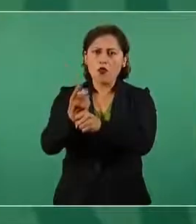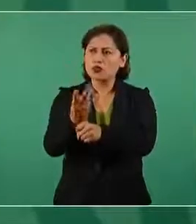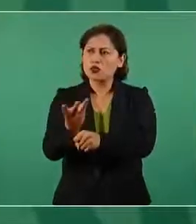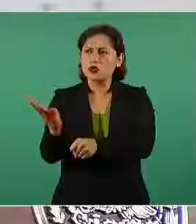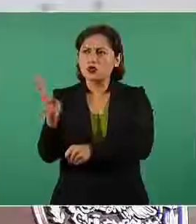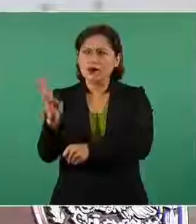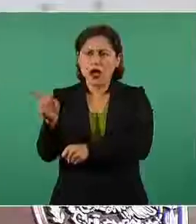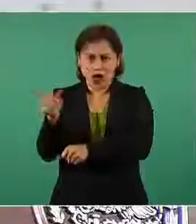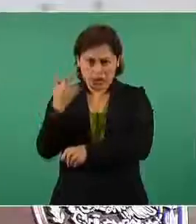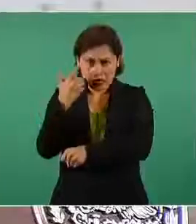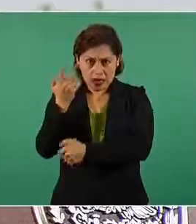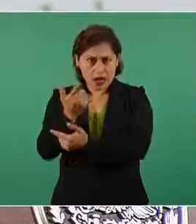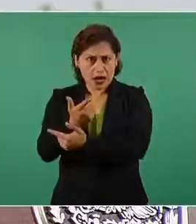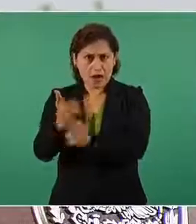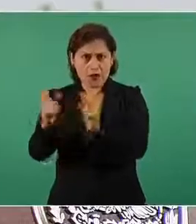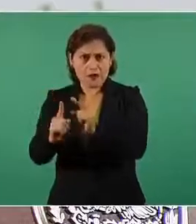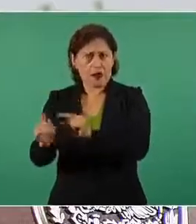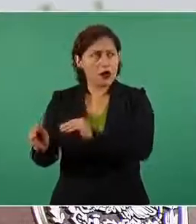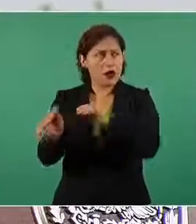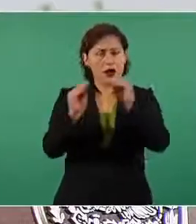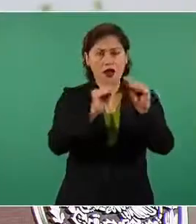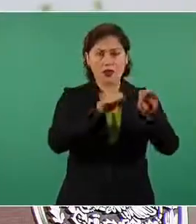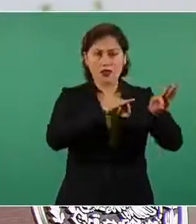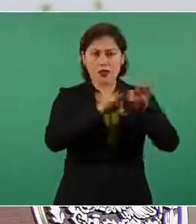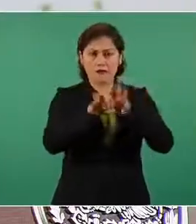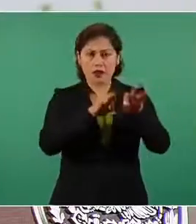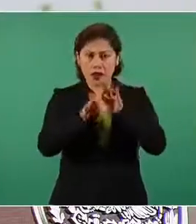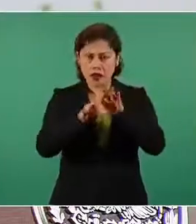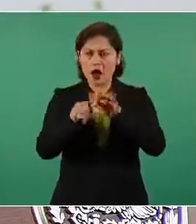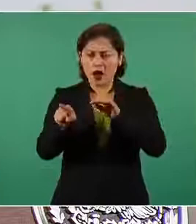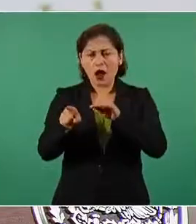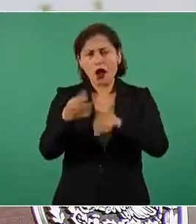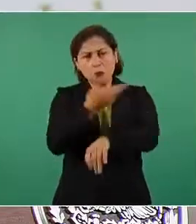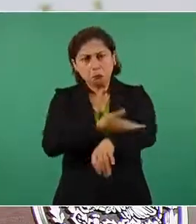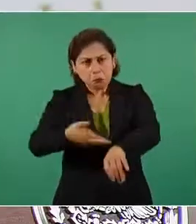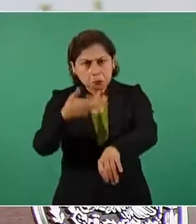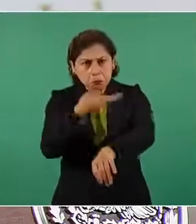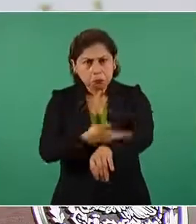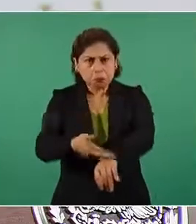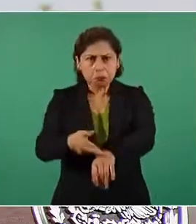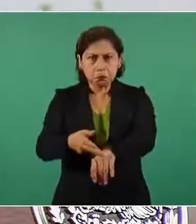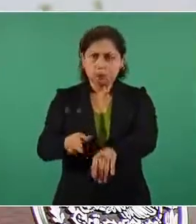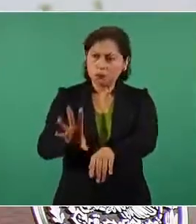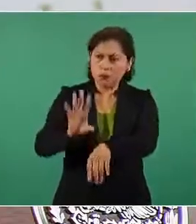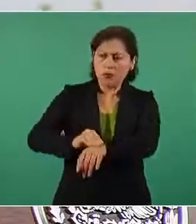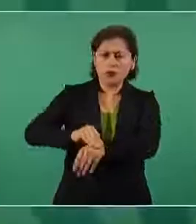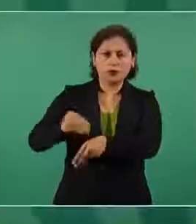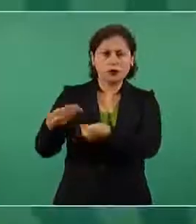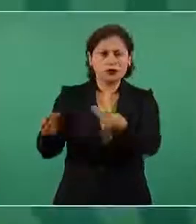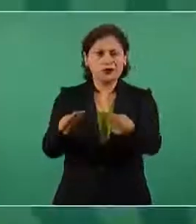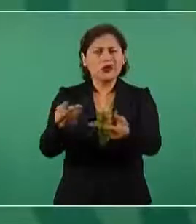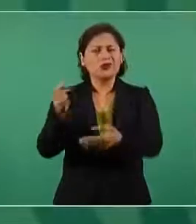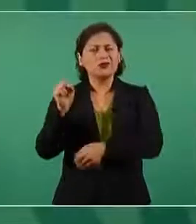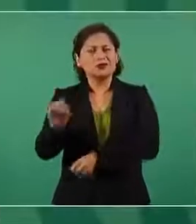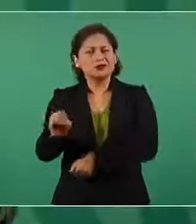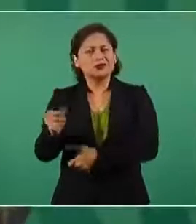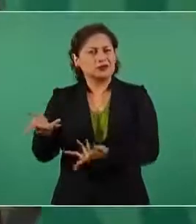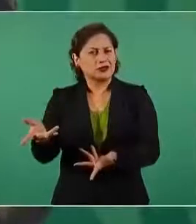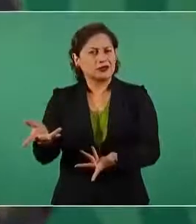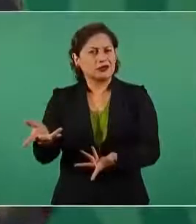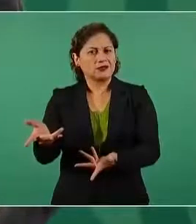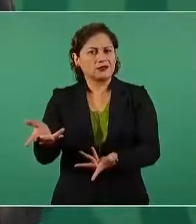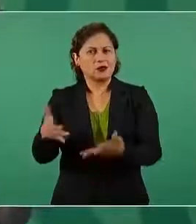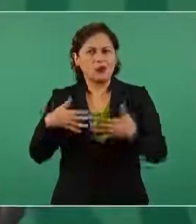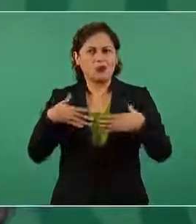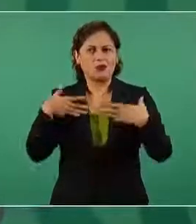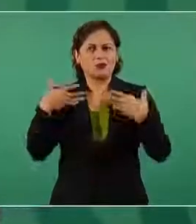de trabajo temporal para ir a Estados Unidos a trabajar, porque se necesita la fuerza